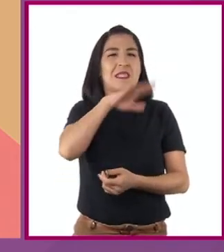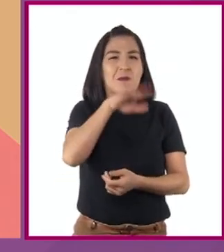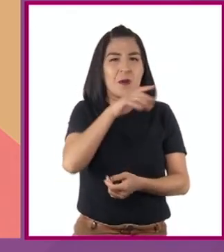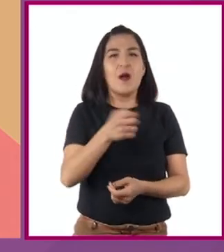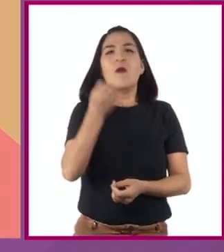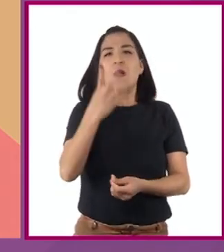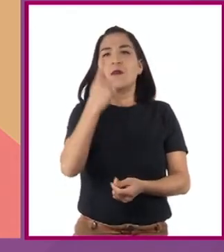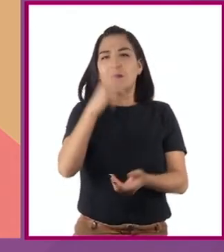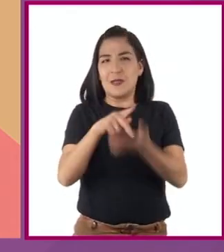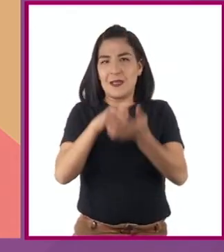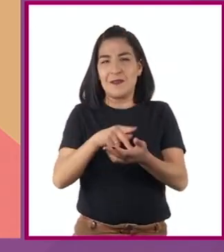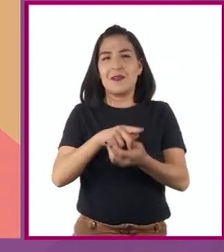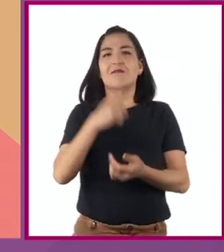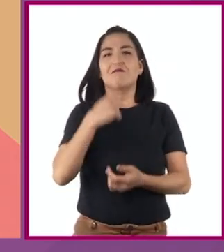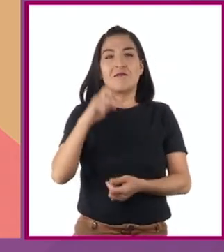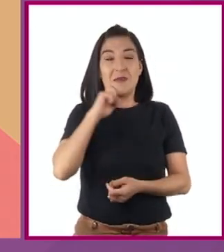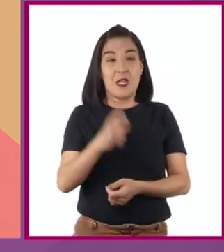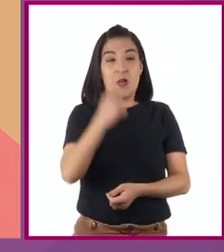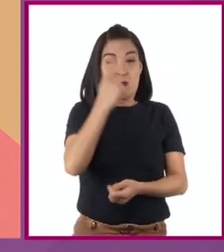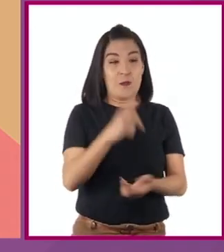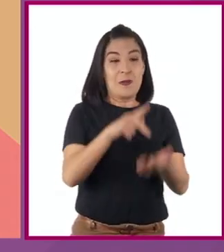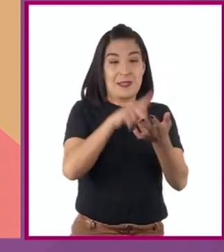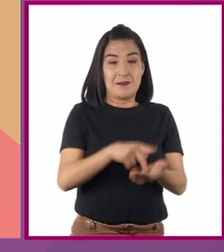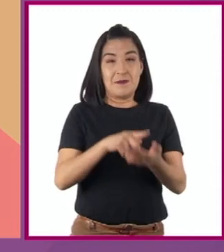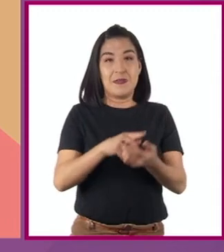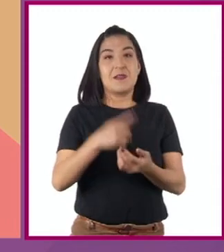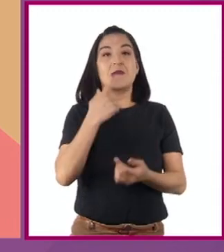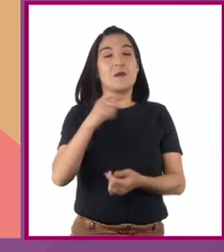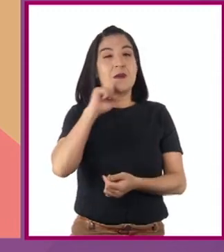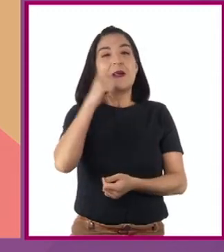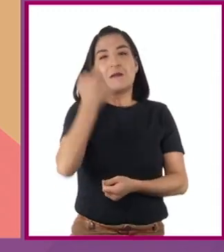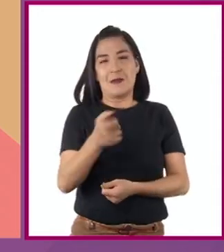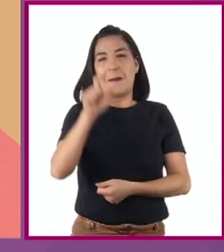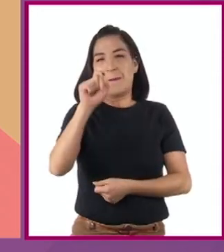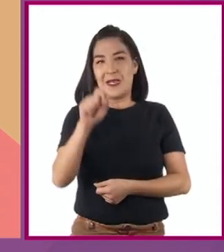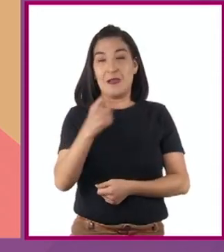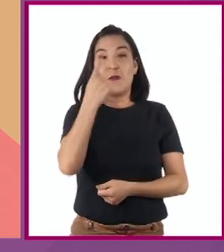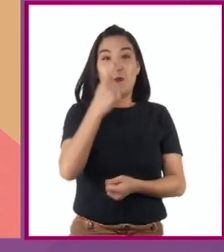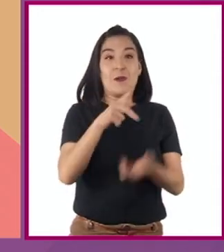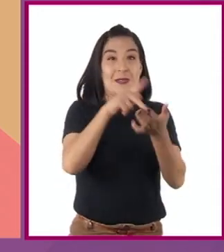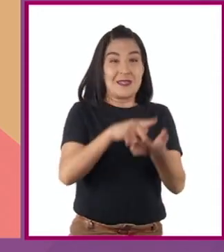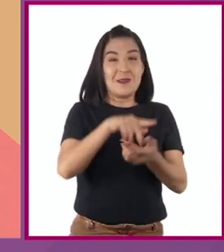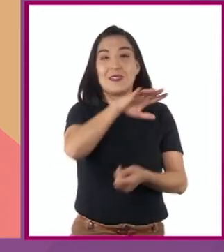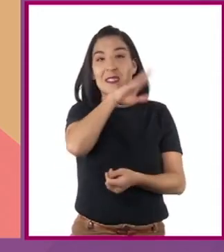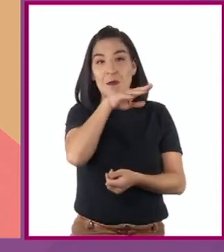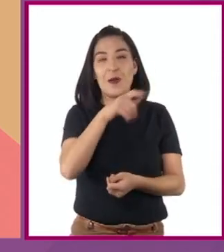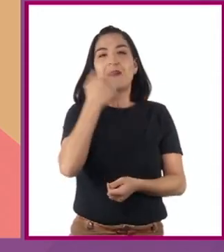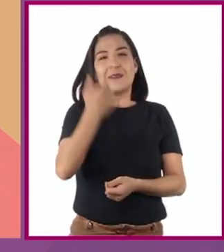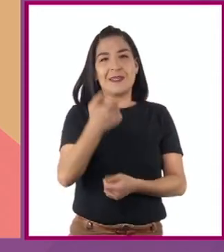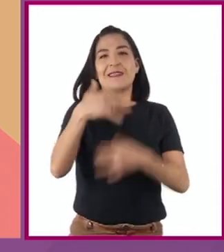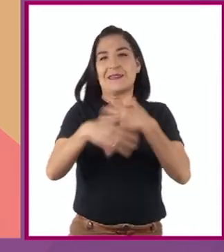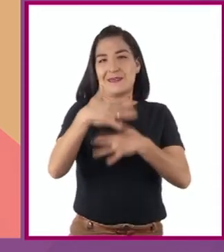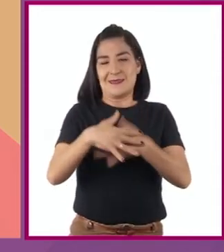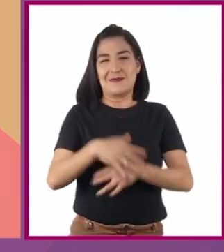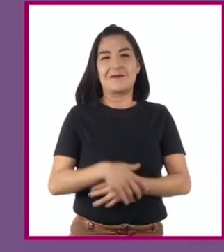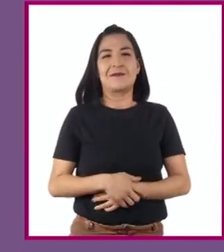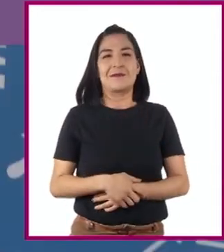tomate? Un kilogramo de tomate cuesta 20 pesos y un kilogramo de cebolla cuesta 15